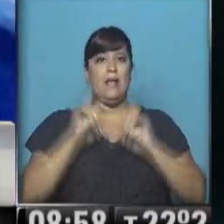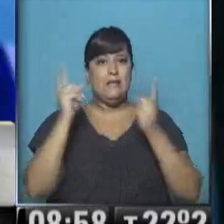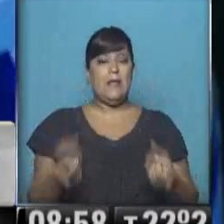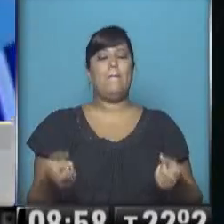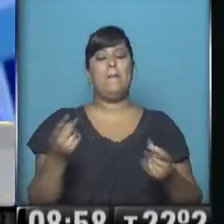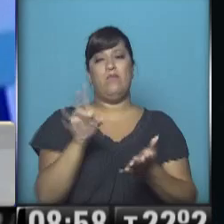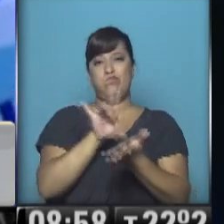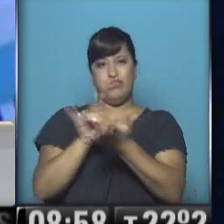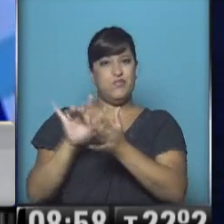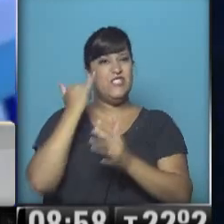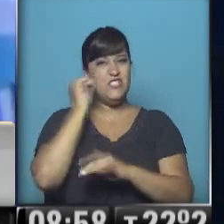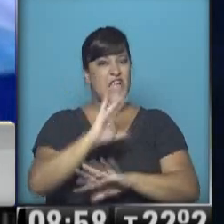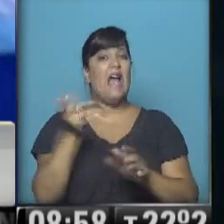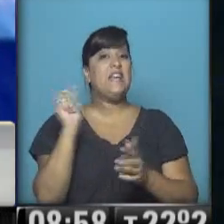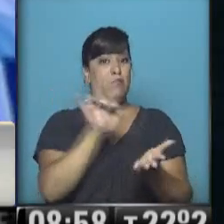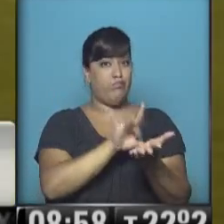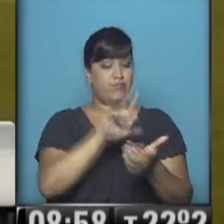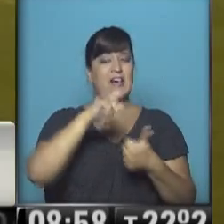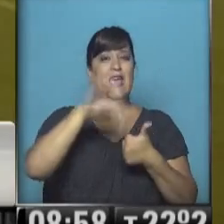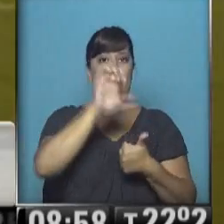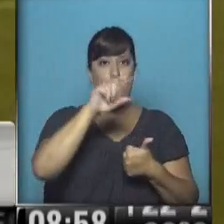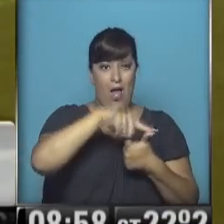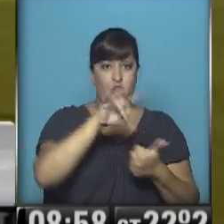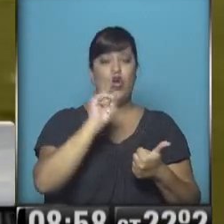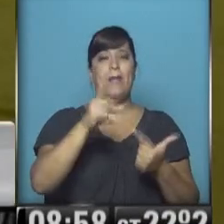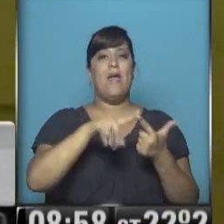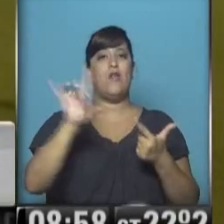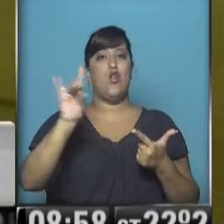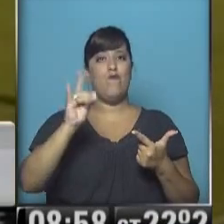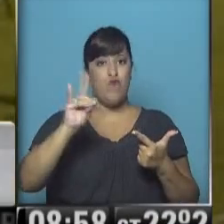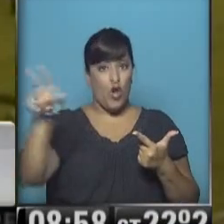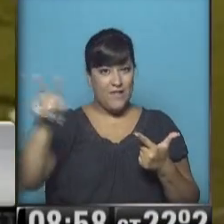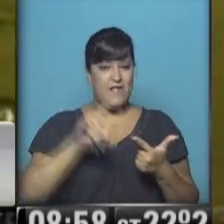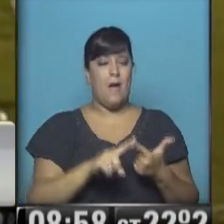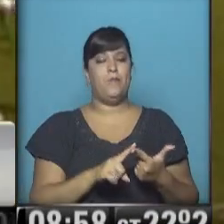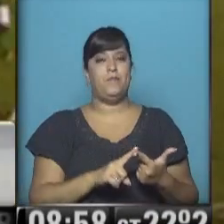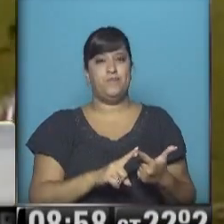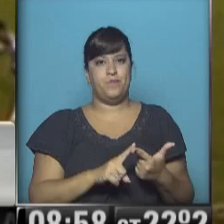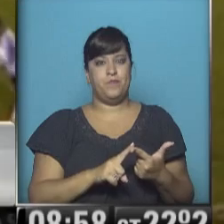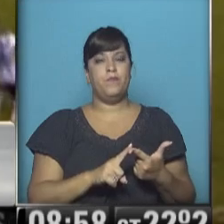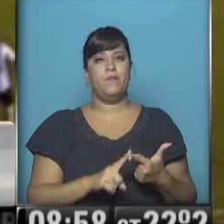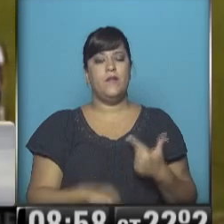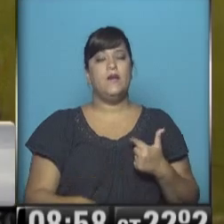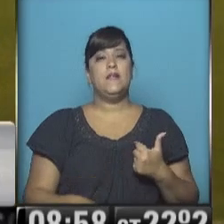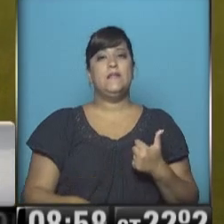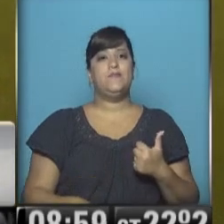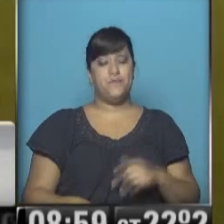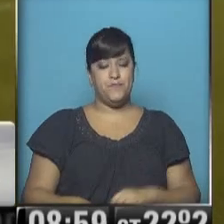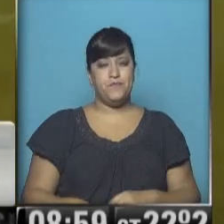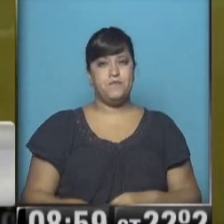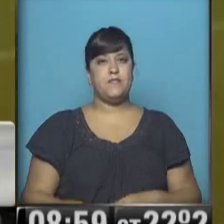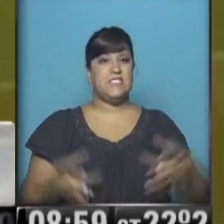quedaron eliminados, quedó eliminado Ecuador, también Bolivia, el rival de la Argentina, que clasifican los tres de cada